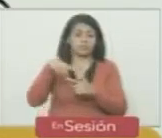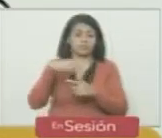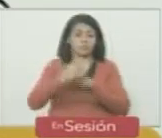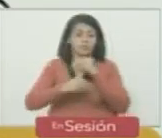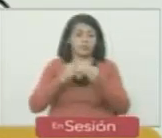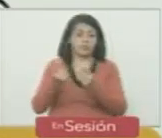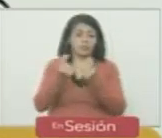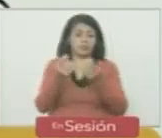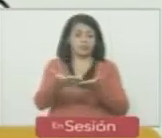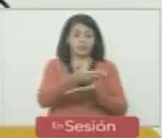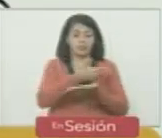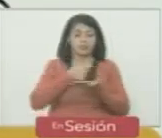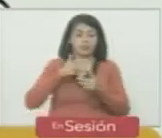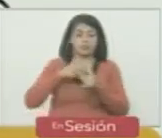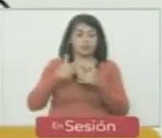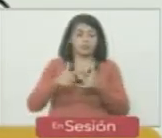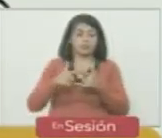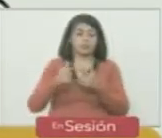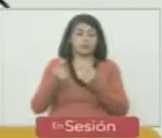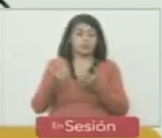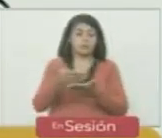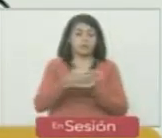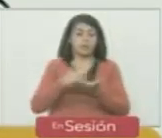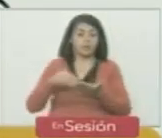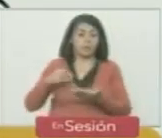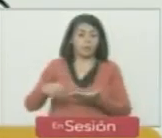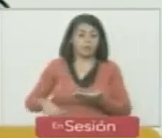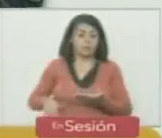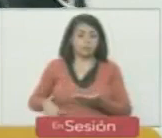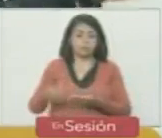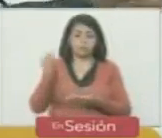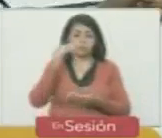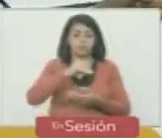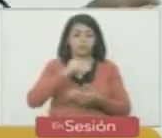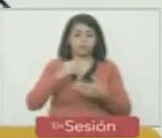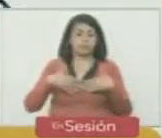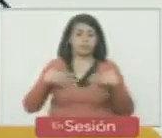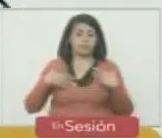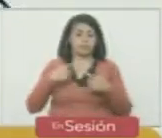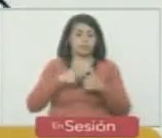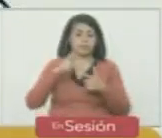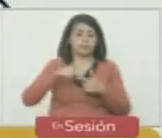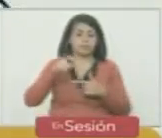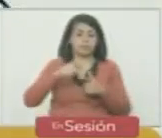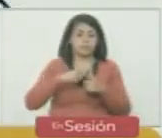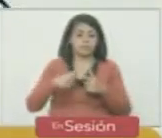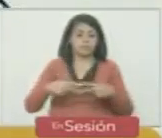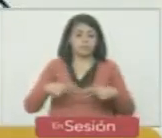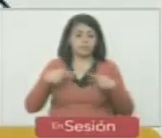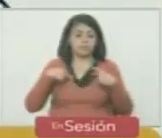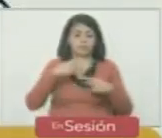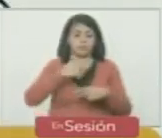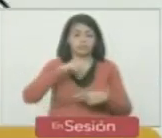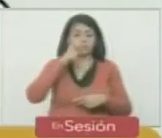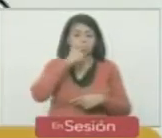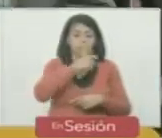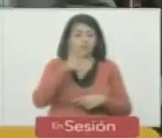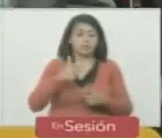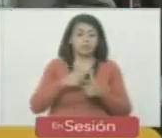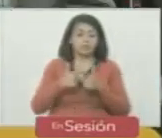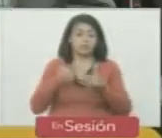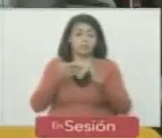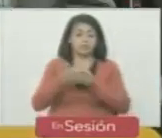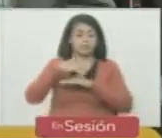las ganancias se obtienen recursos para la satisfacción de las necesidades humanas de nuestro pueblo.